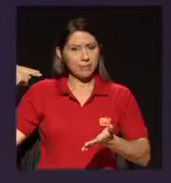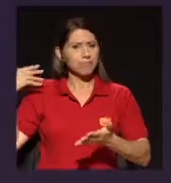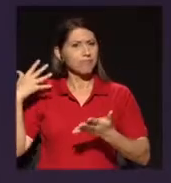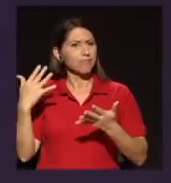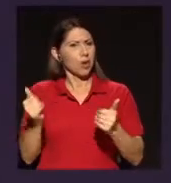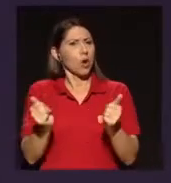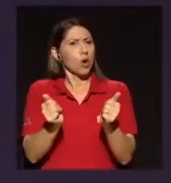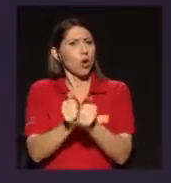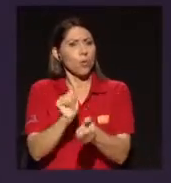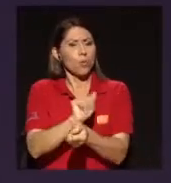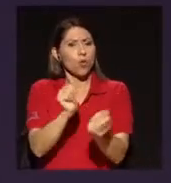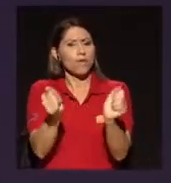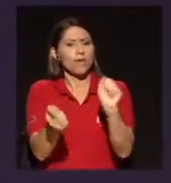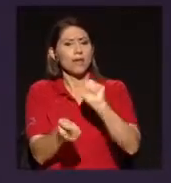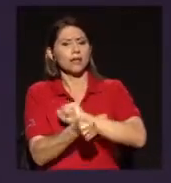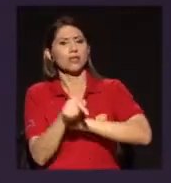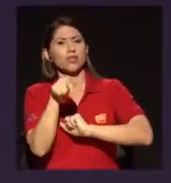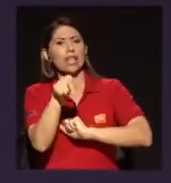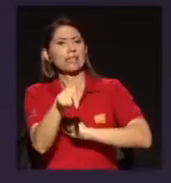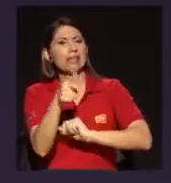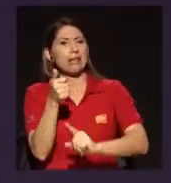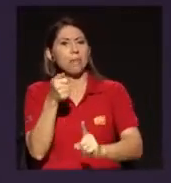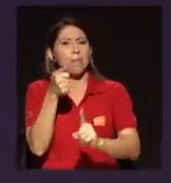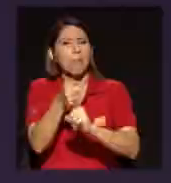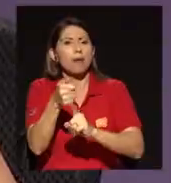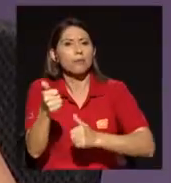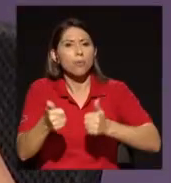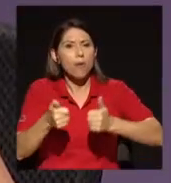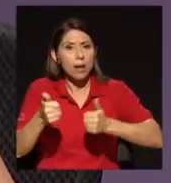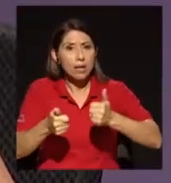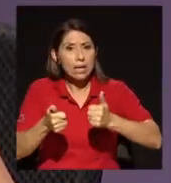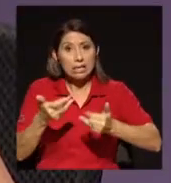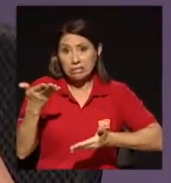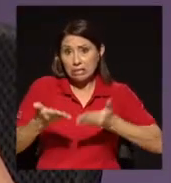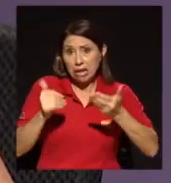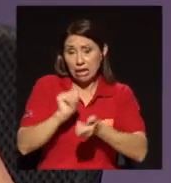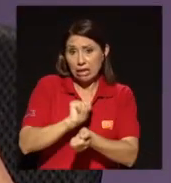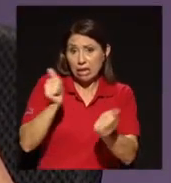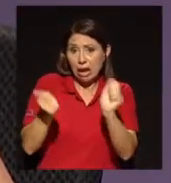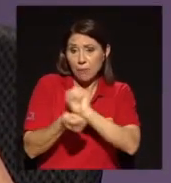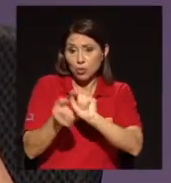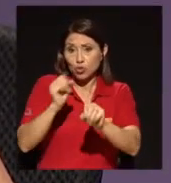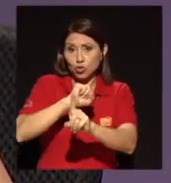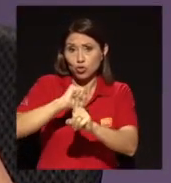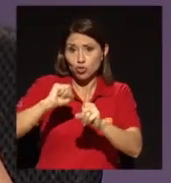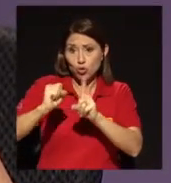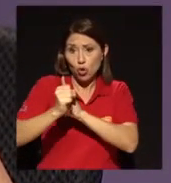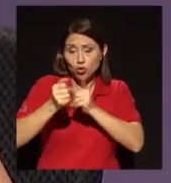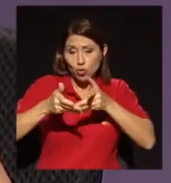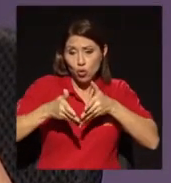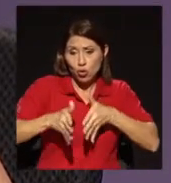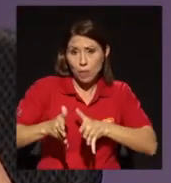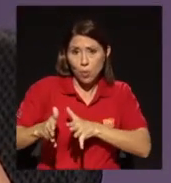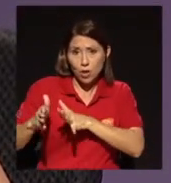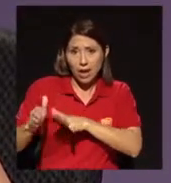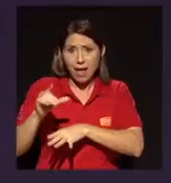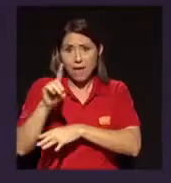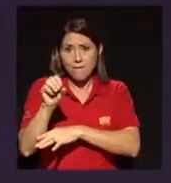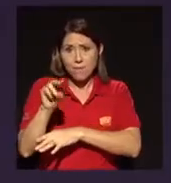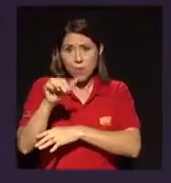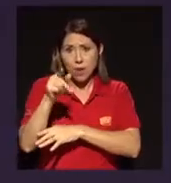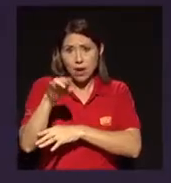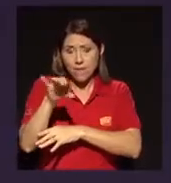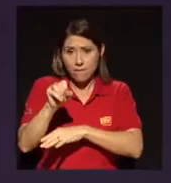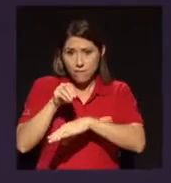con la modificación de esta? ¿Será que los cambios demográficos, sociodemográficos, influyen en la conformación de la